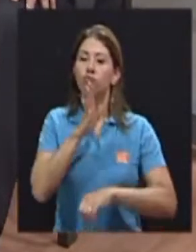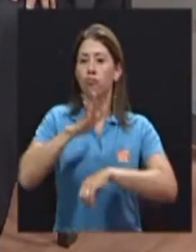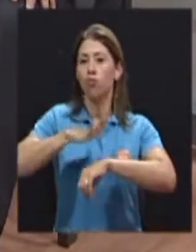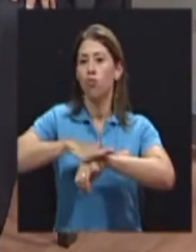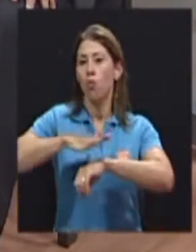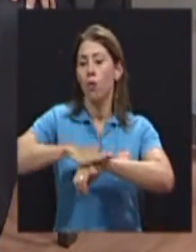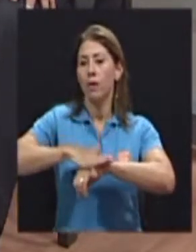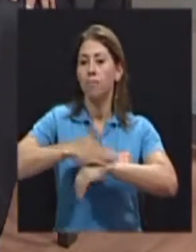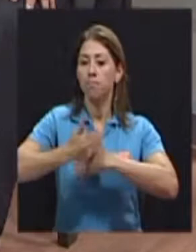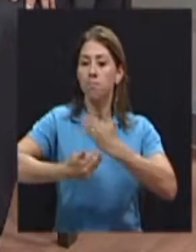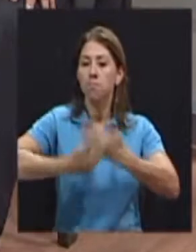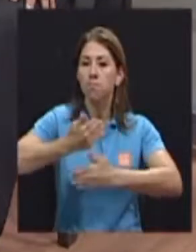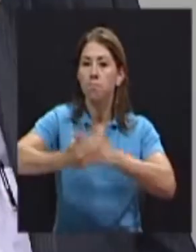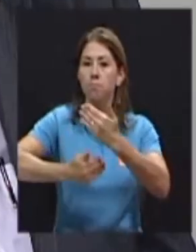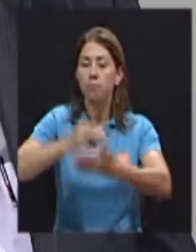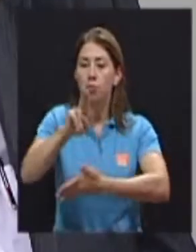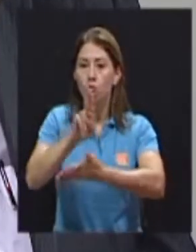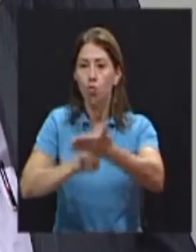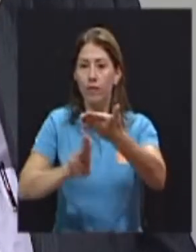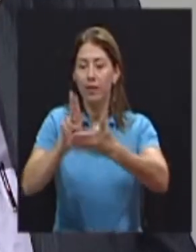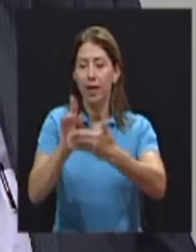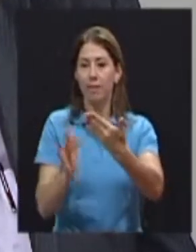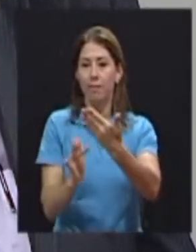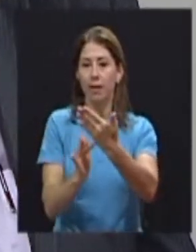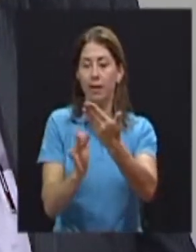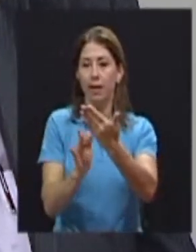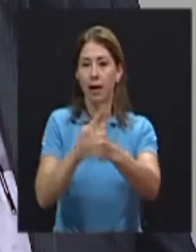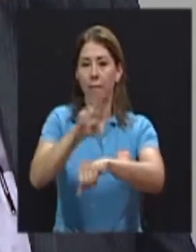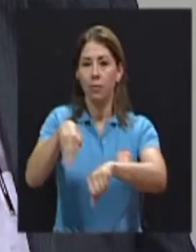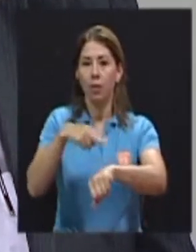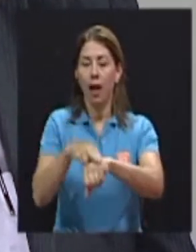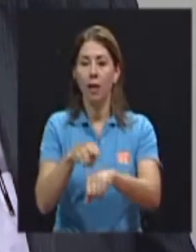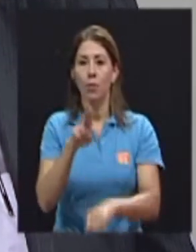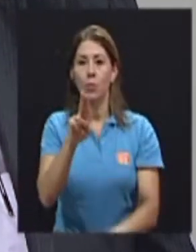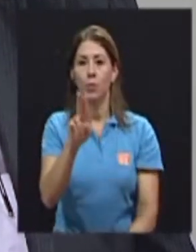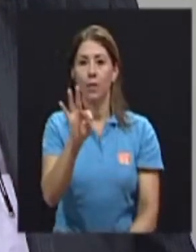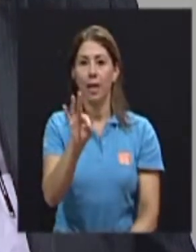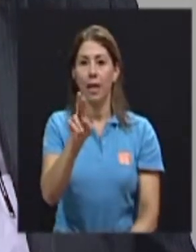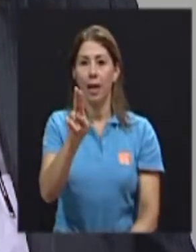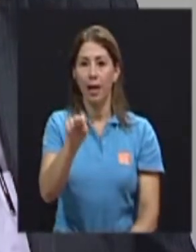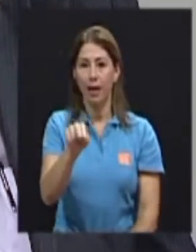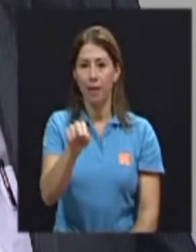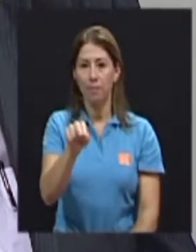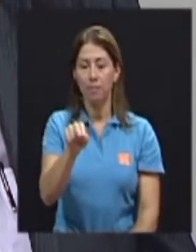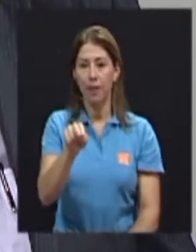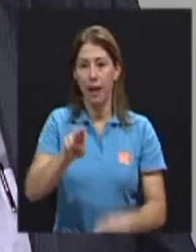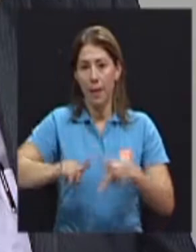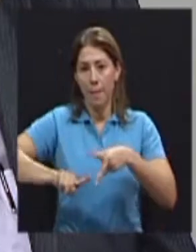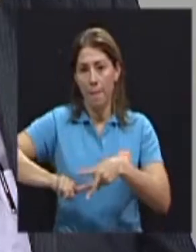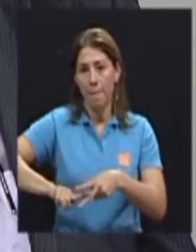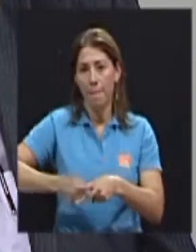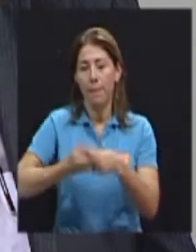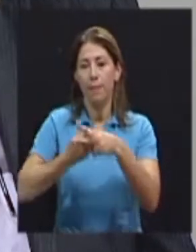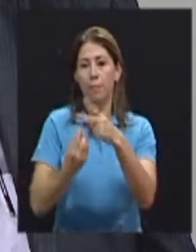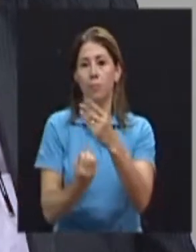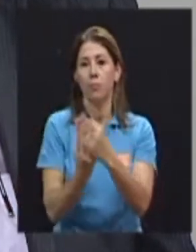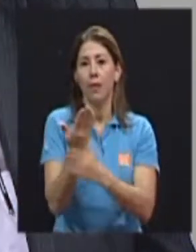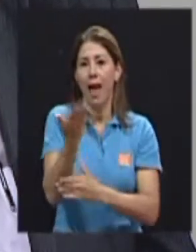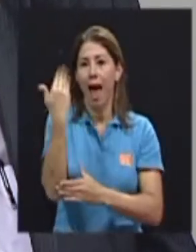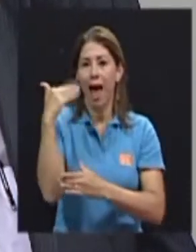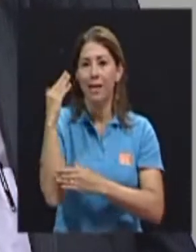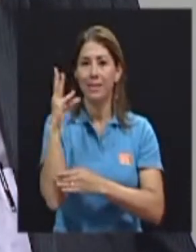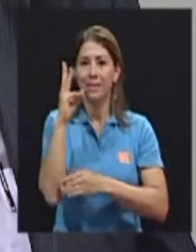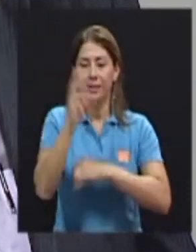desarrollo de la Universidad Técnica Nacional. La Universidad Técnica Nacional nace hace 6 años y medio como una